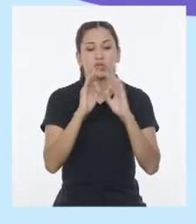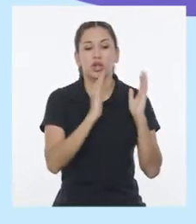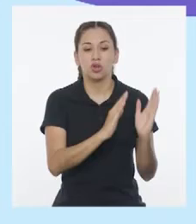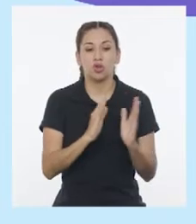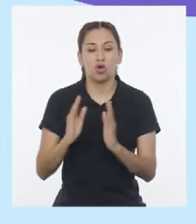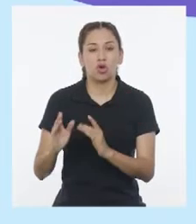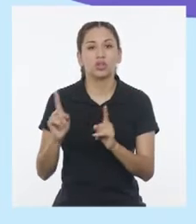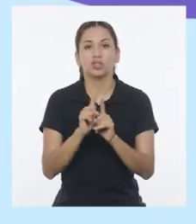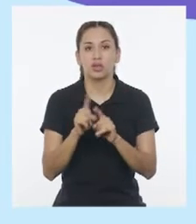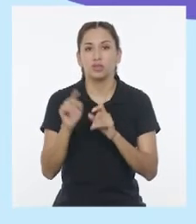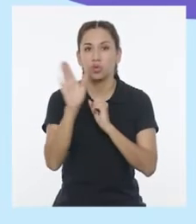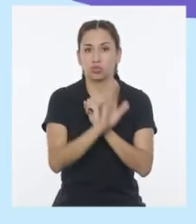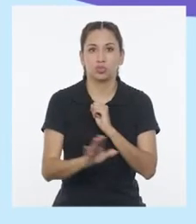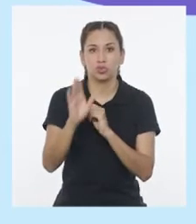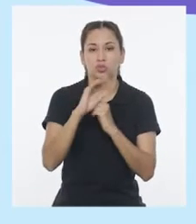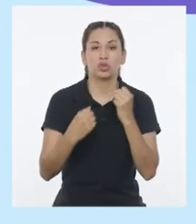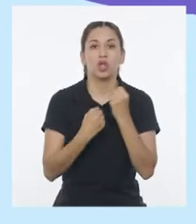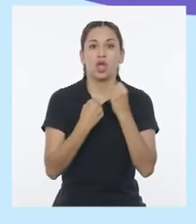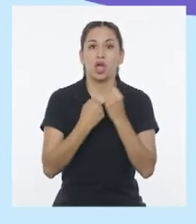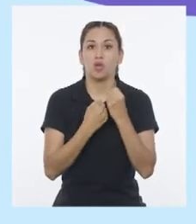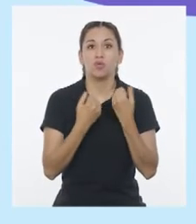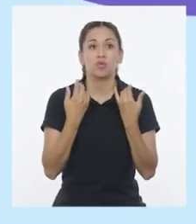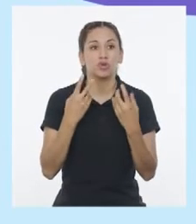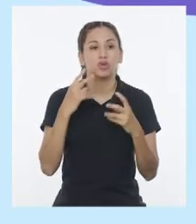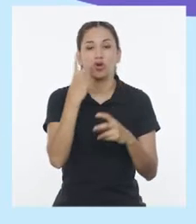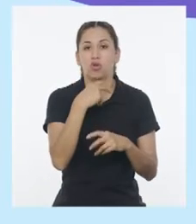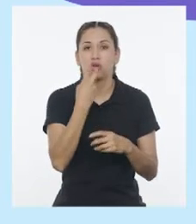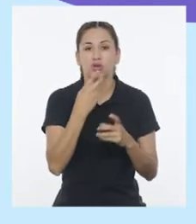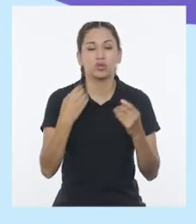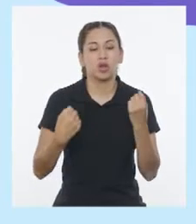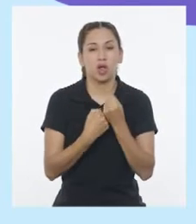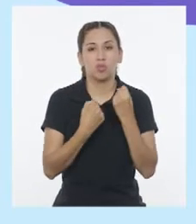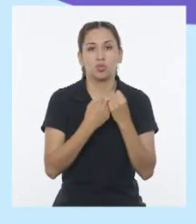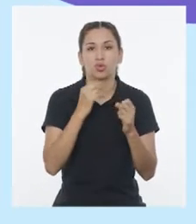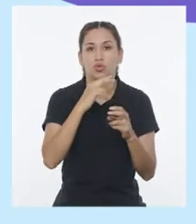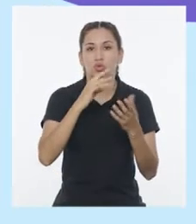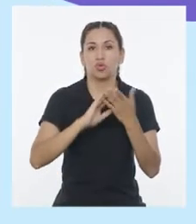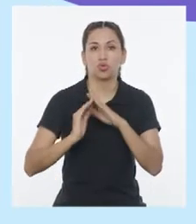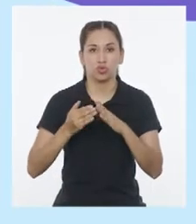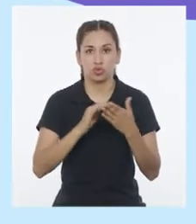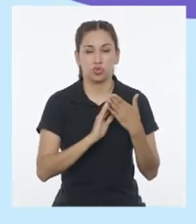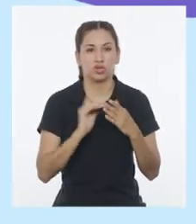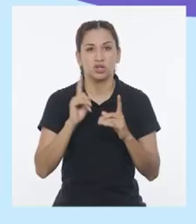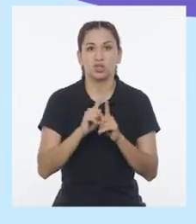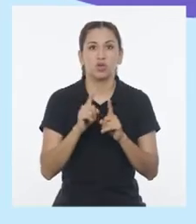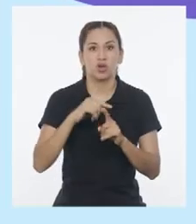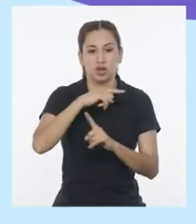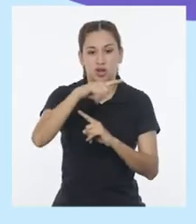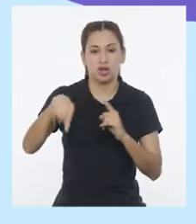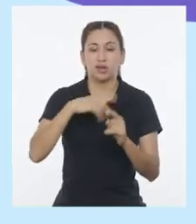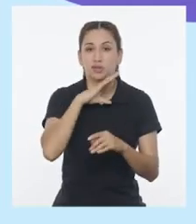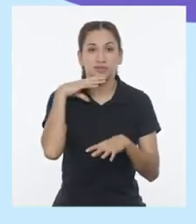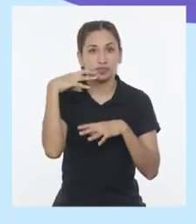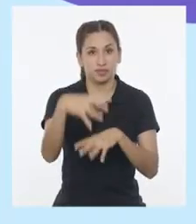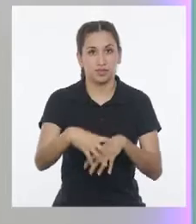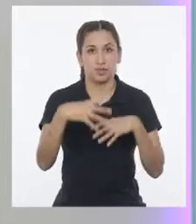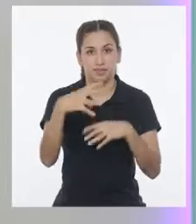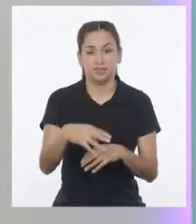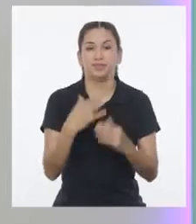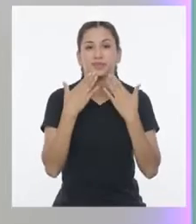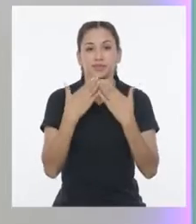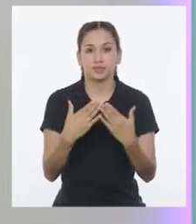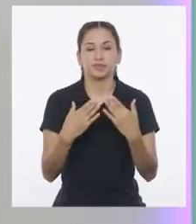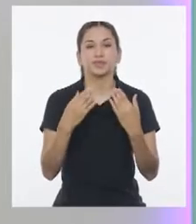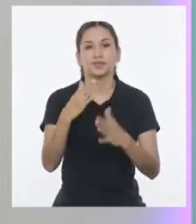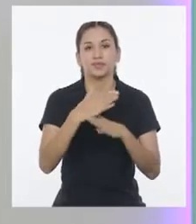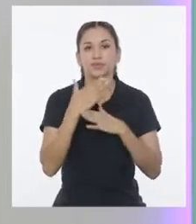orden y la seguridad con apoyo de las iniciativas de organización comunal, como es el caso de las rondas campesinas.